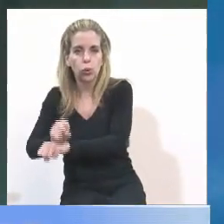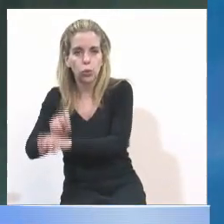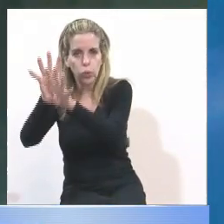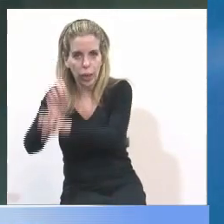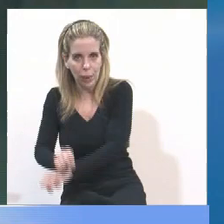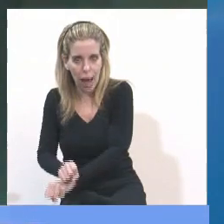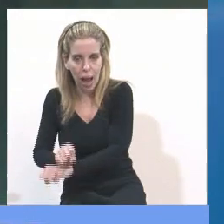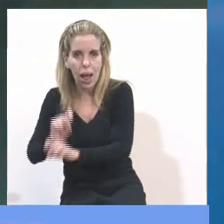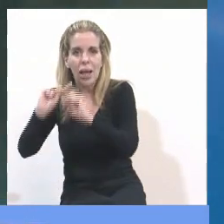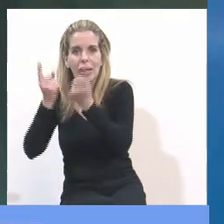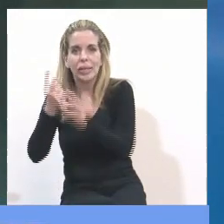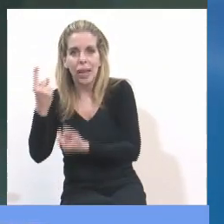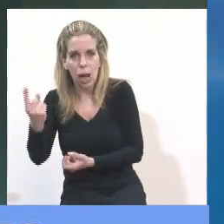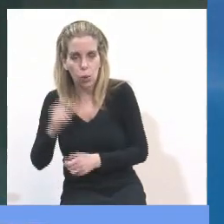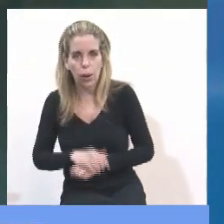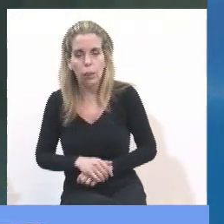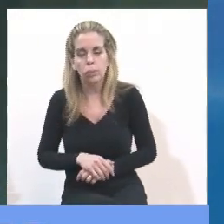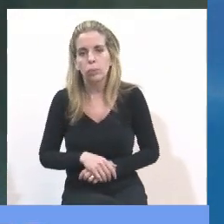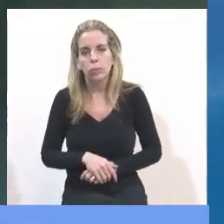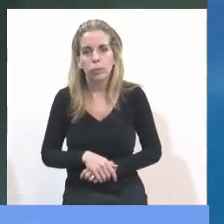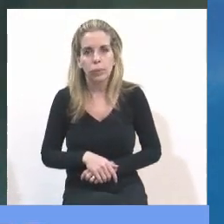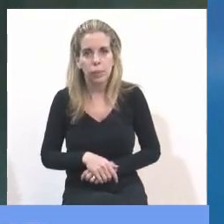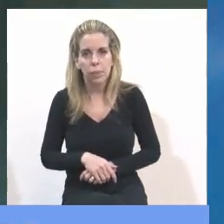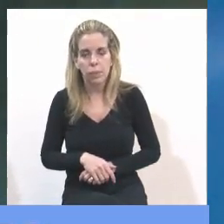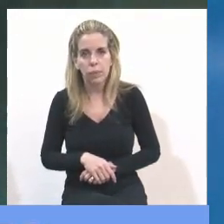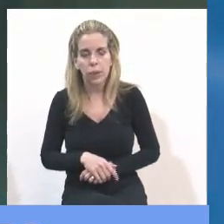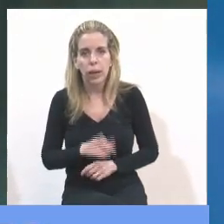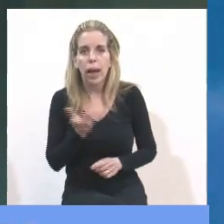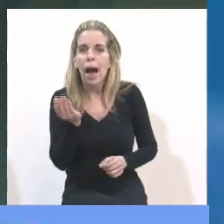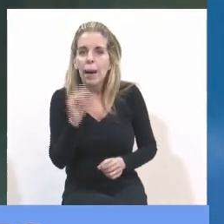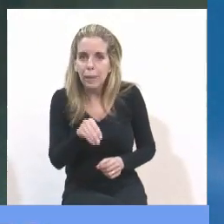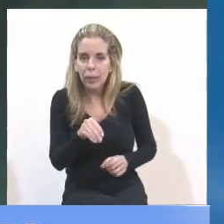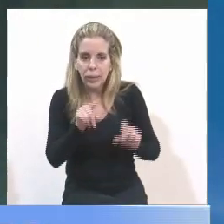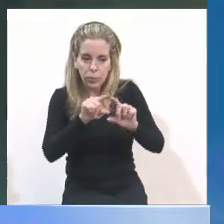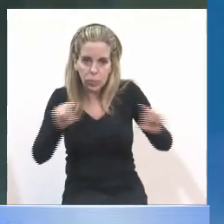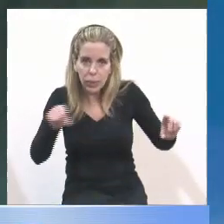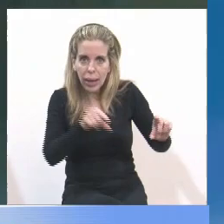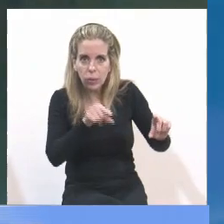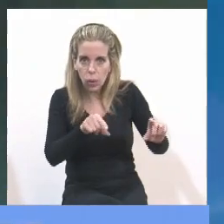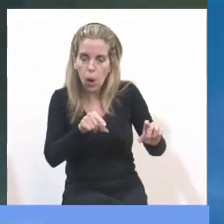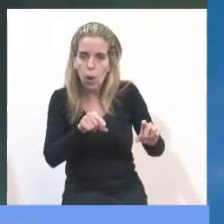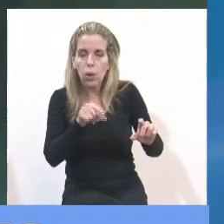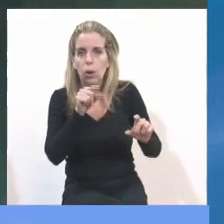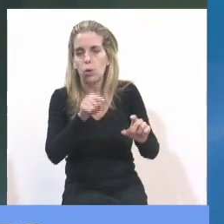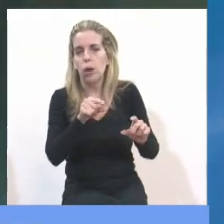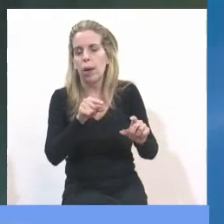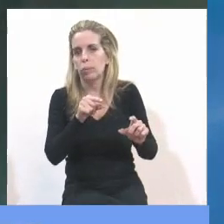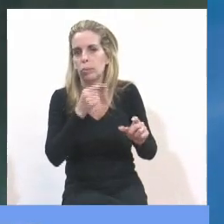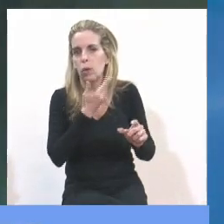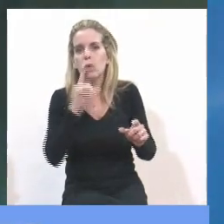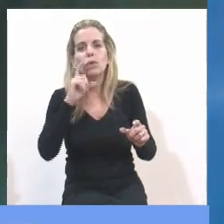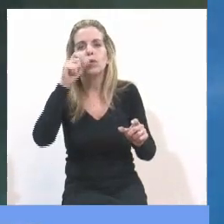Federal, Sala 1, con distinta competencia y razón del grado, y agrega y de la materia y con una función